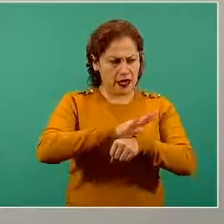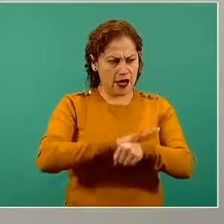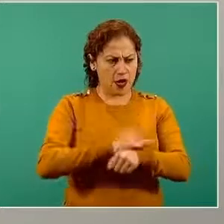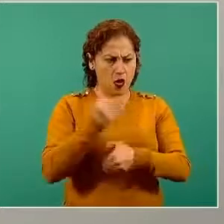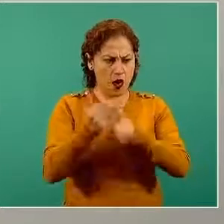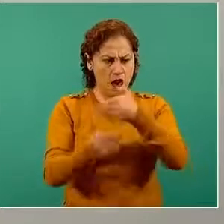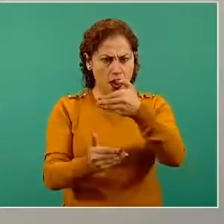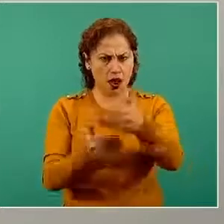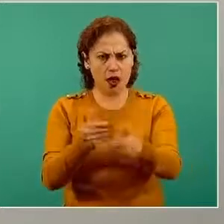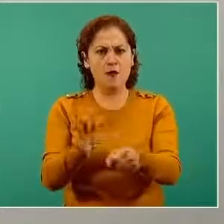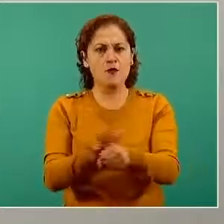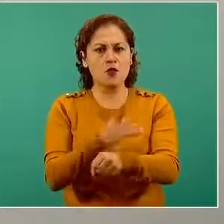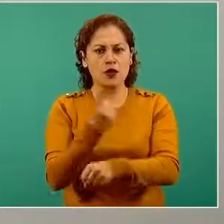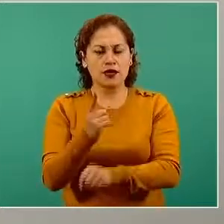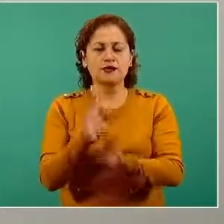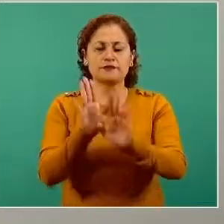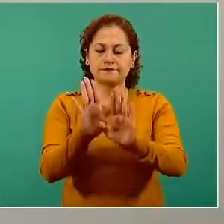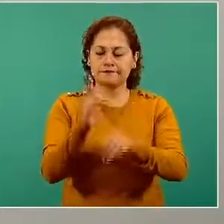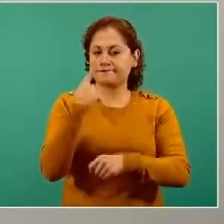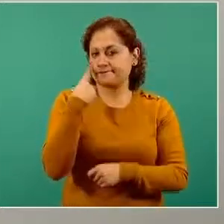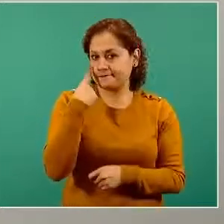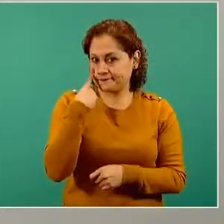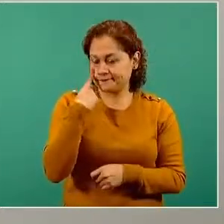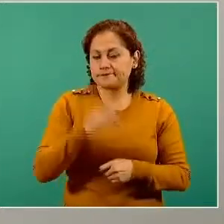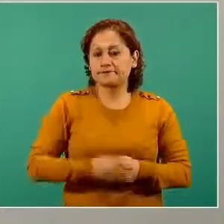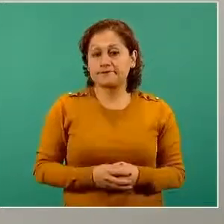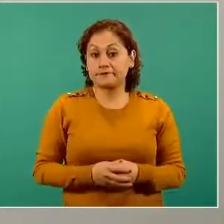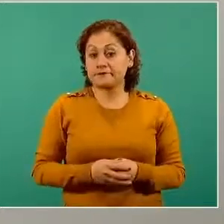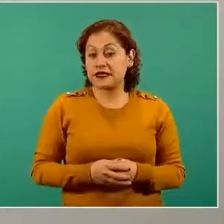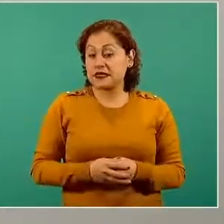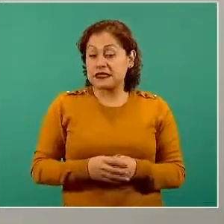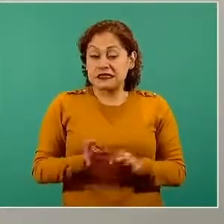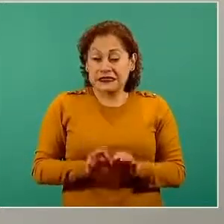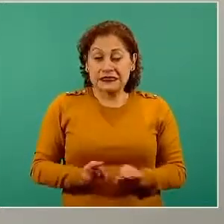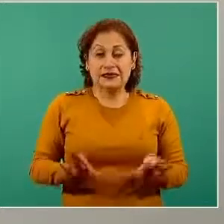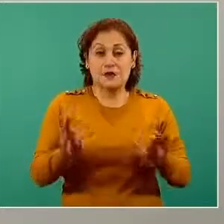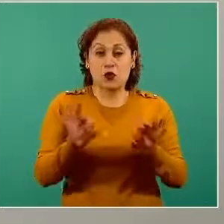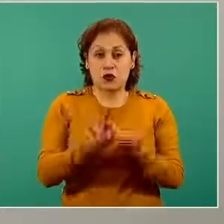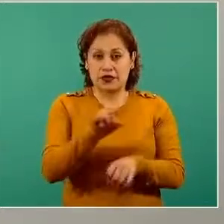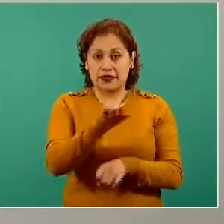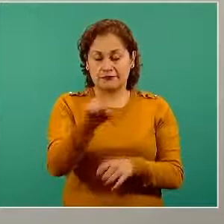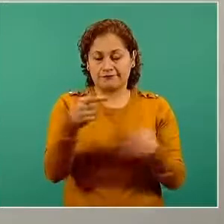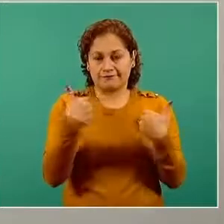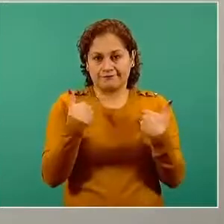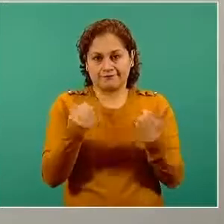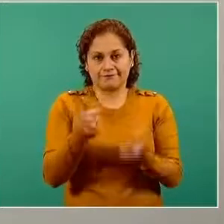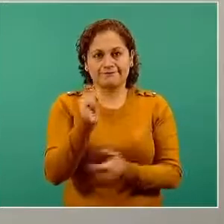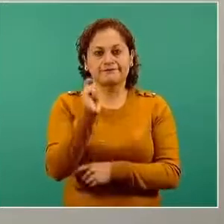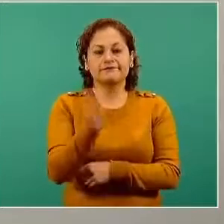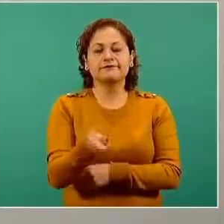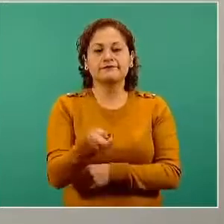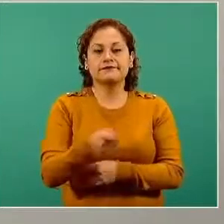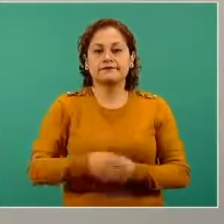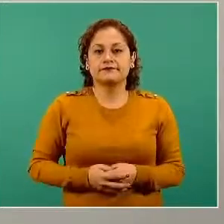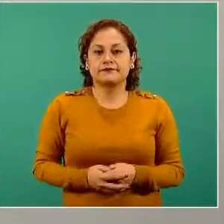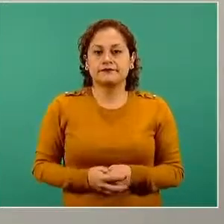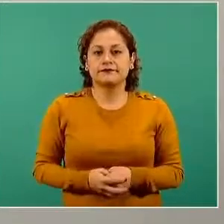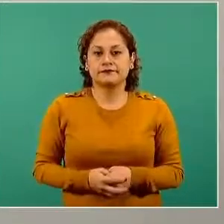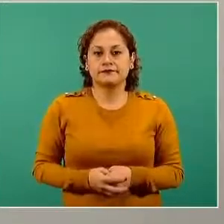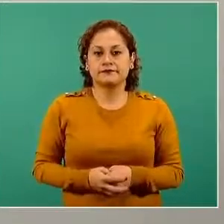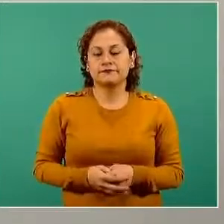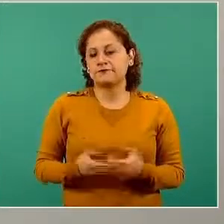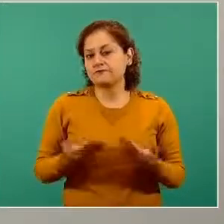Partamos primero de algo que es pues sumamente importante y que es la base de todo, que es precisamente que nos encontramos